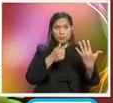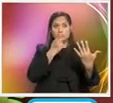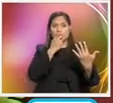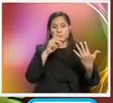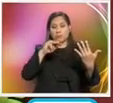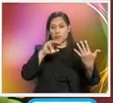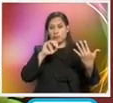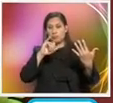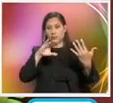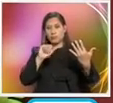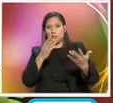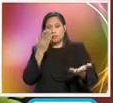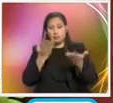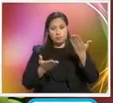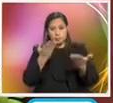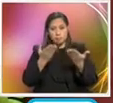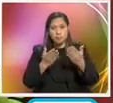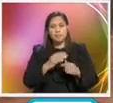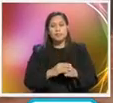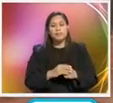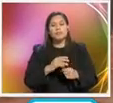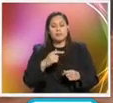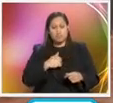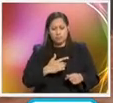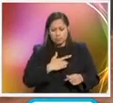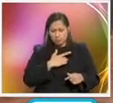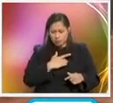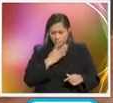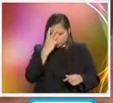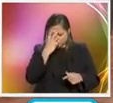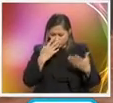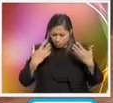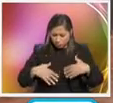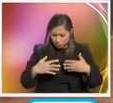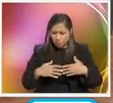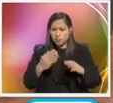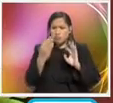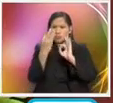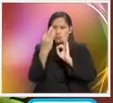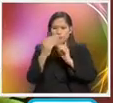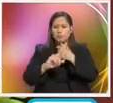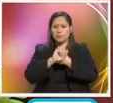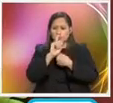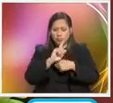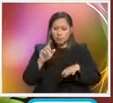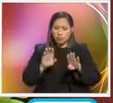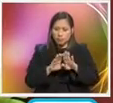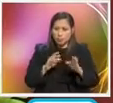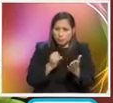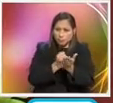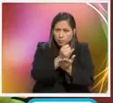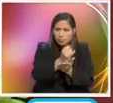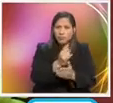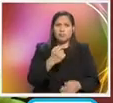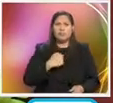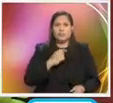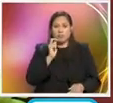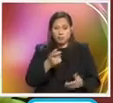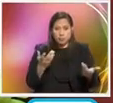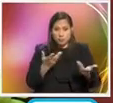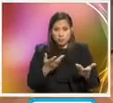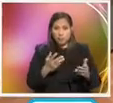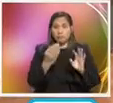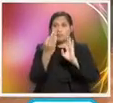dependiendo del momento en el que está pasando del duelo, cómo afronta esta situación y qué decide hacer ante